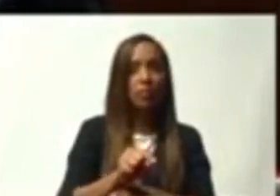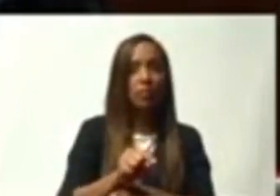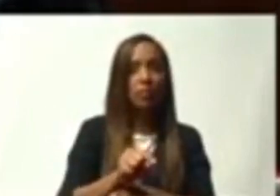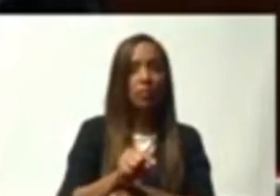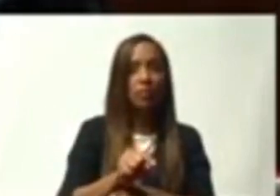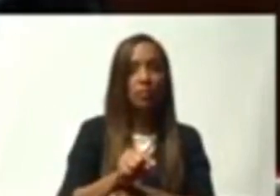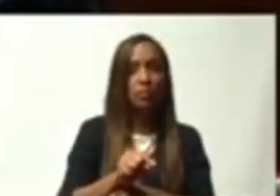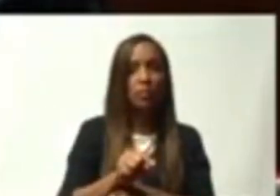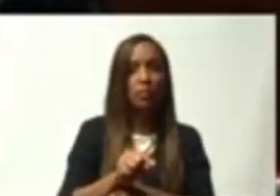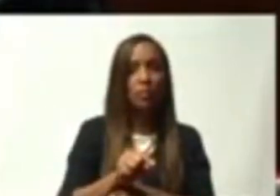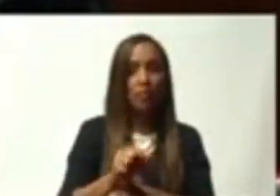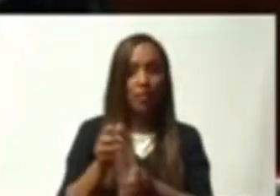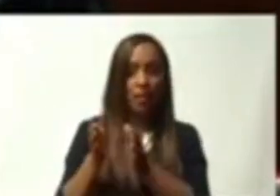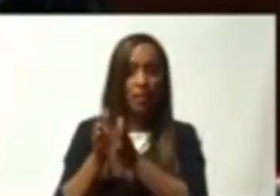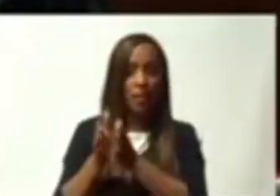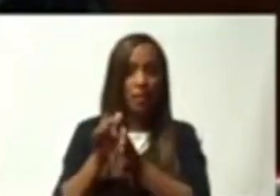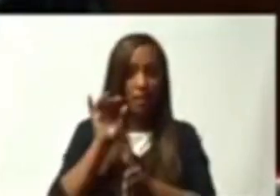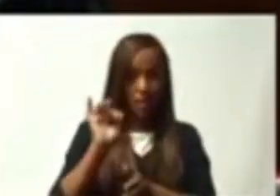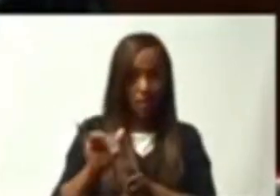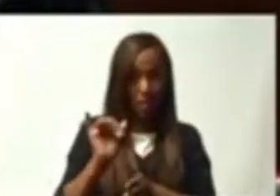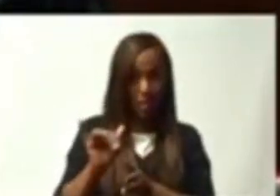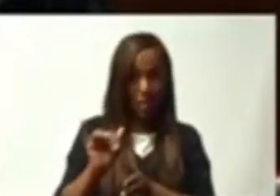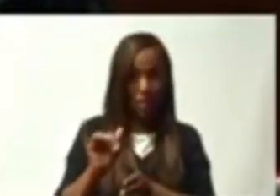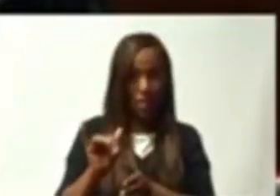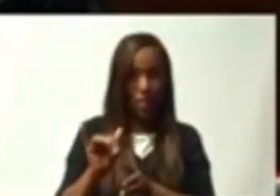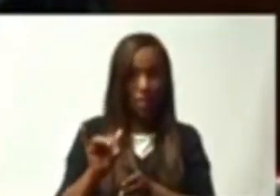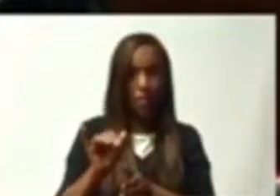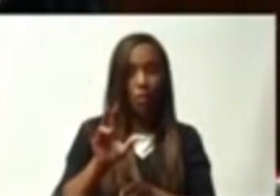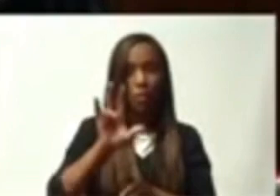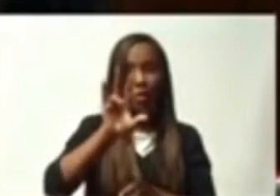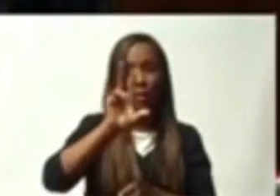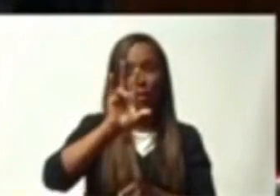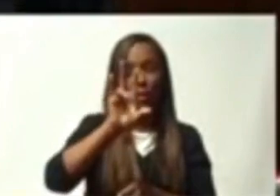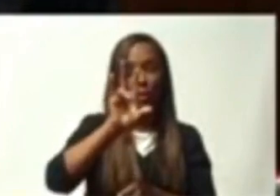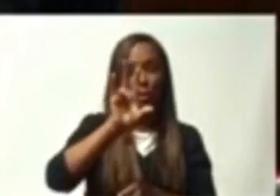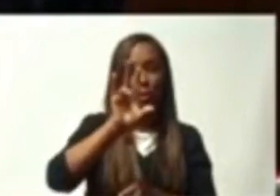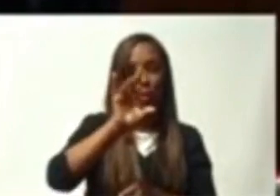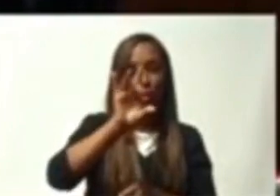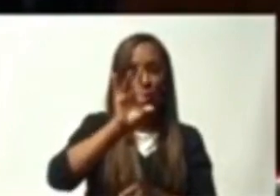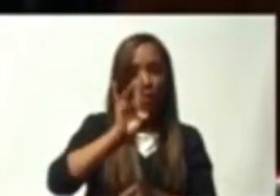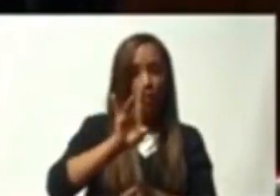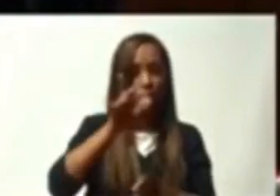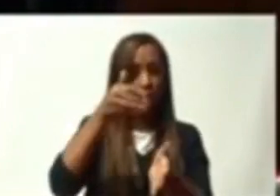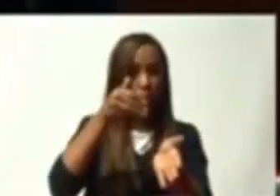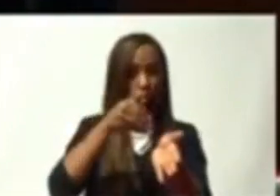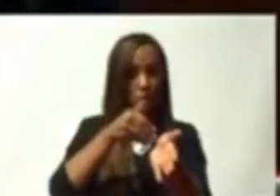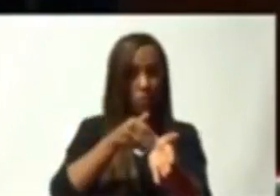casi 8.000 millones fueron tomados para el sector transporte.